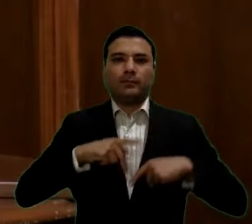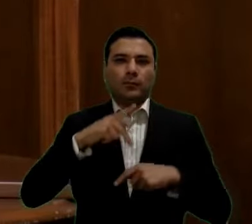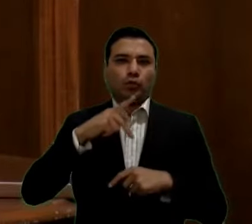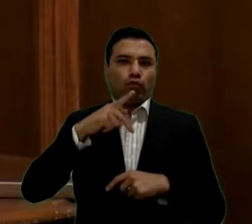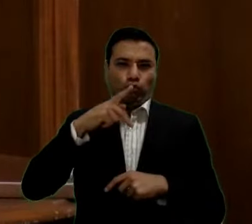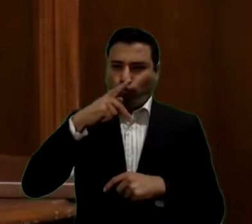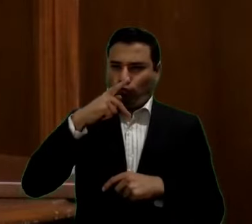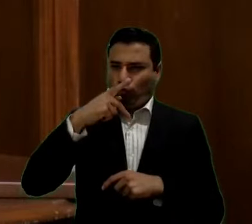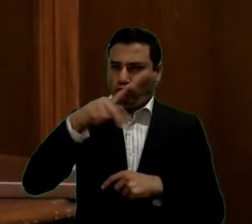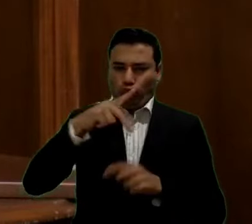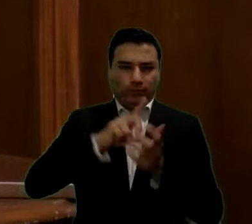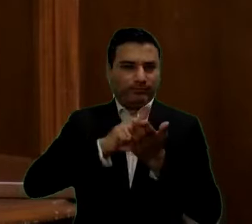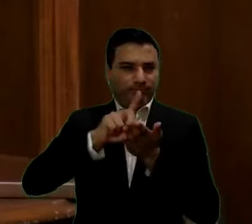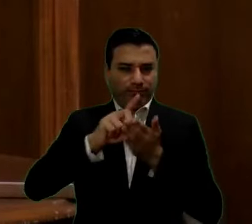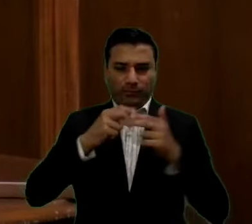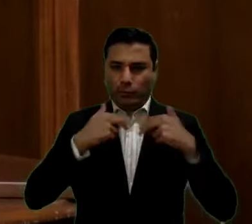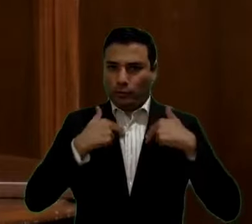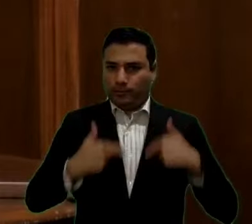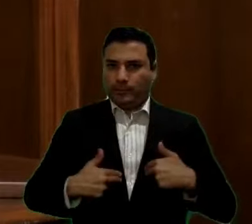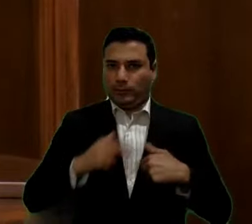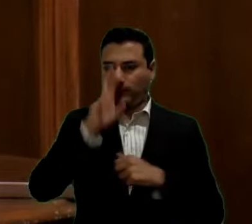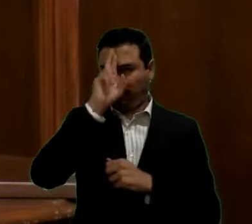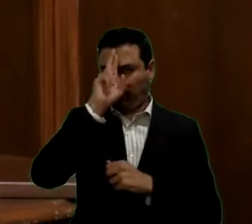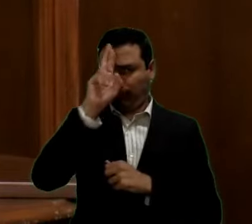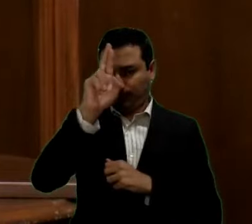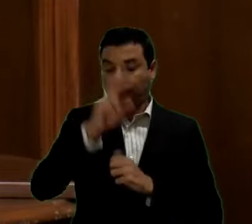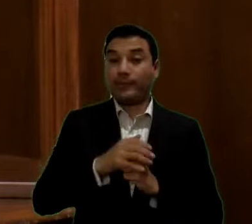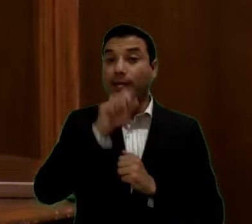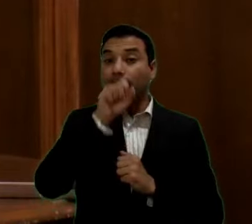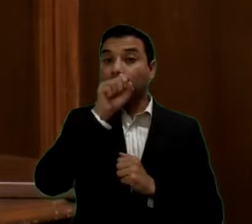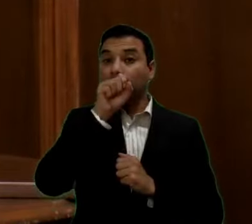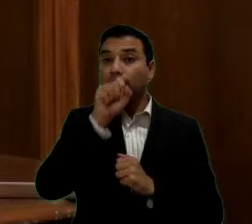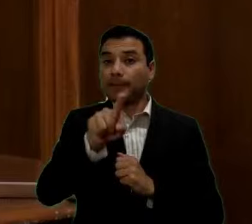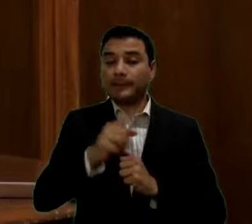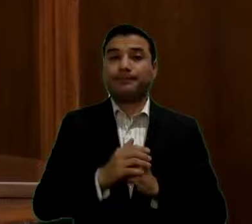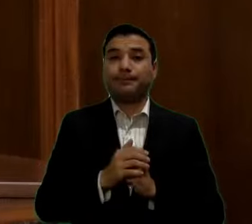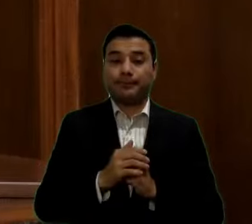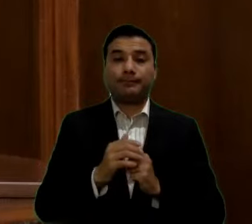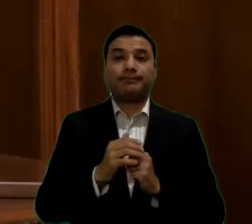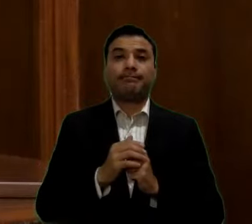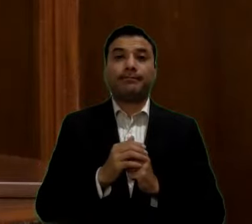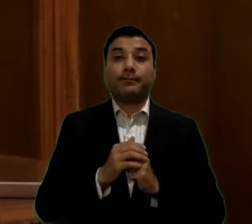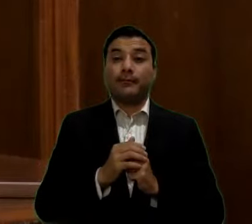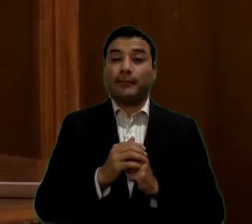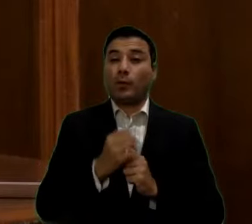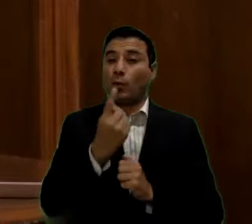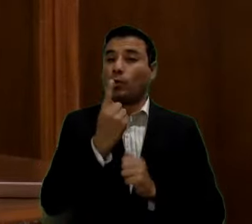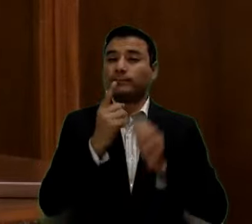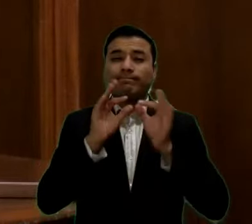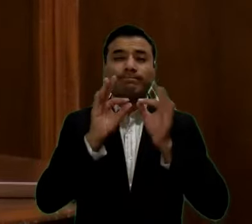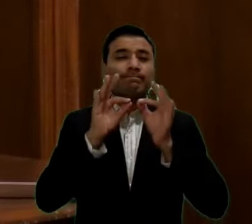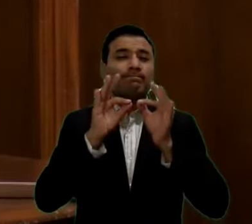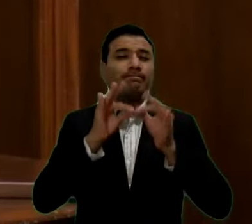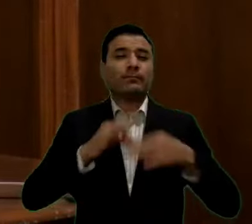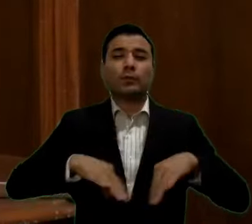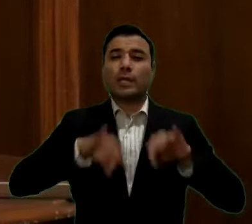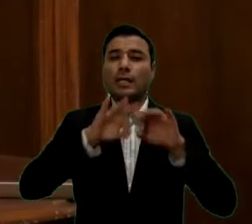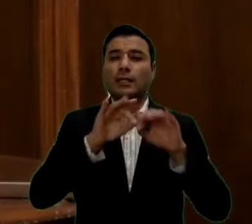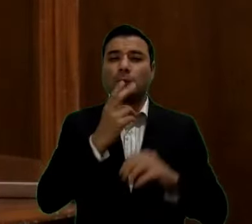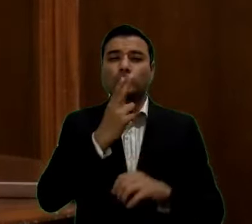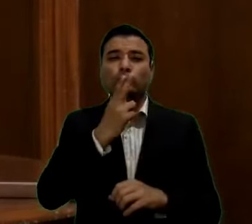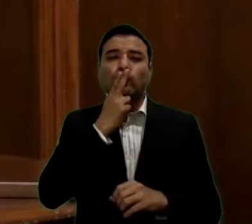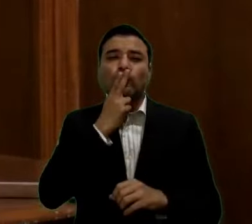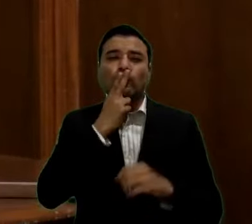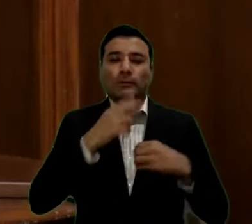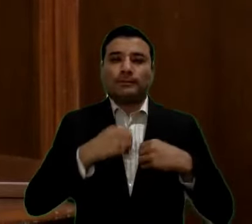y hombres, y hace conscientes que el fin es el último de la vida y de la participación de